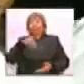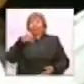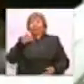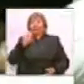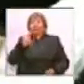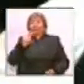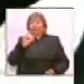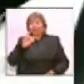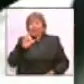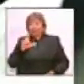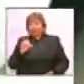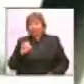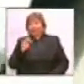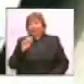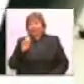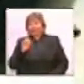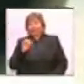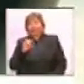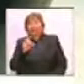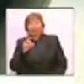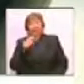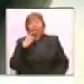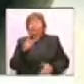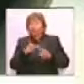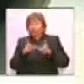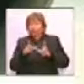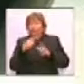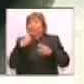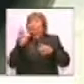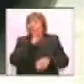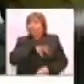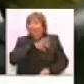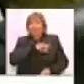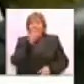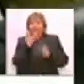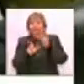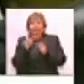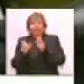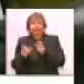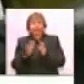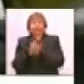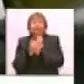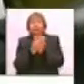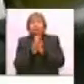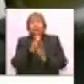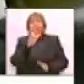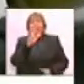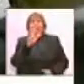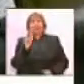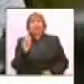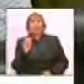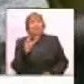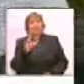Portillo, Antonio Marino Panduro. El legislador dijo que el objetivo es beneficiar a la población de Pucallpa, que supera los